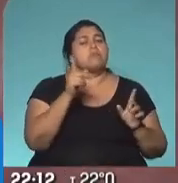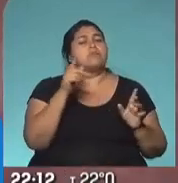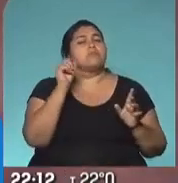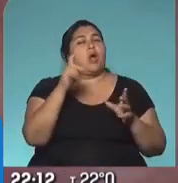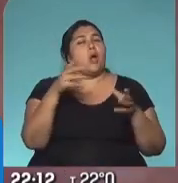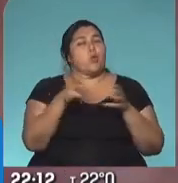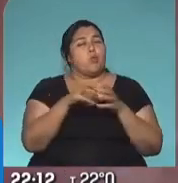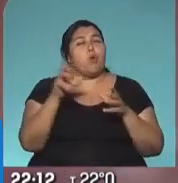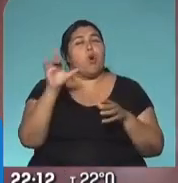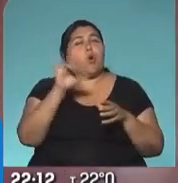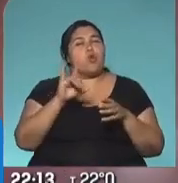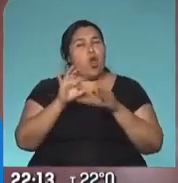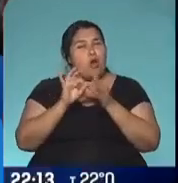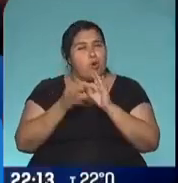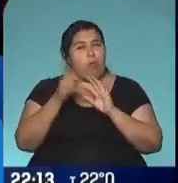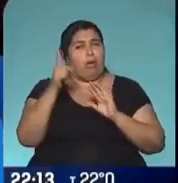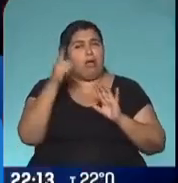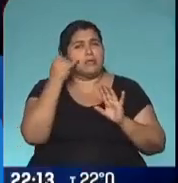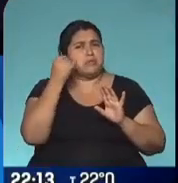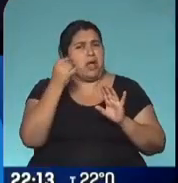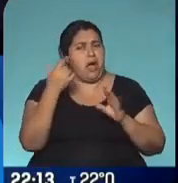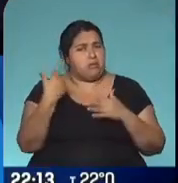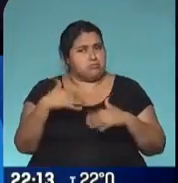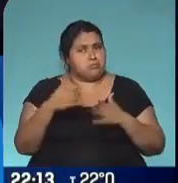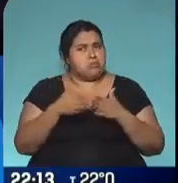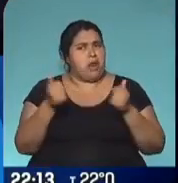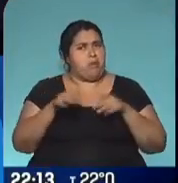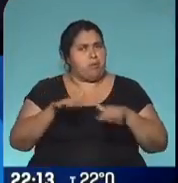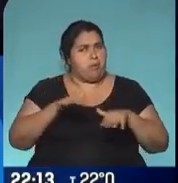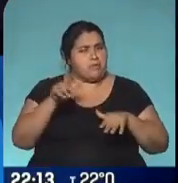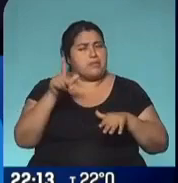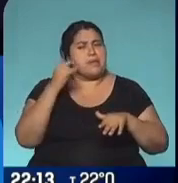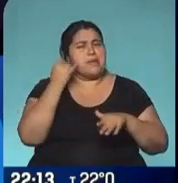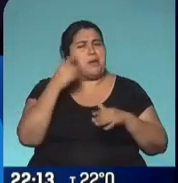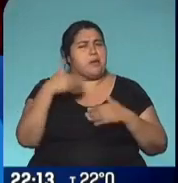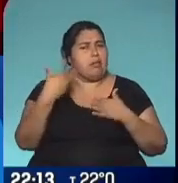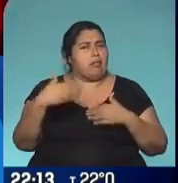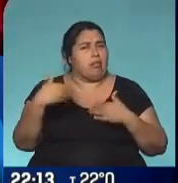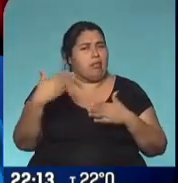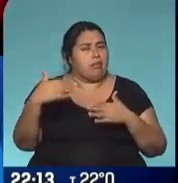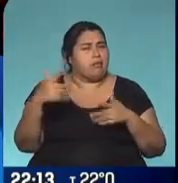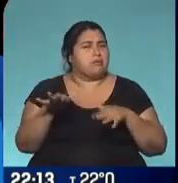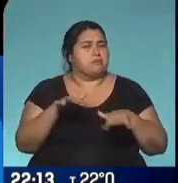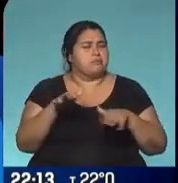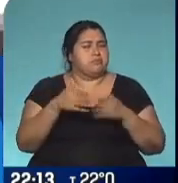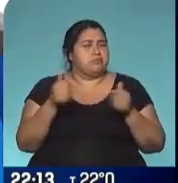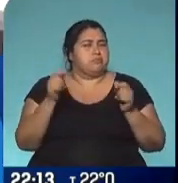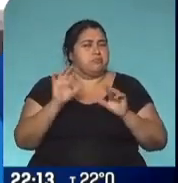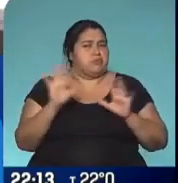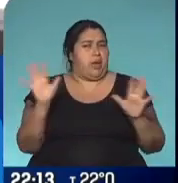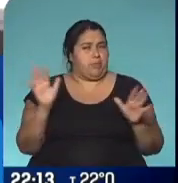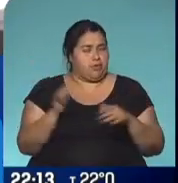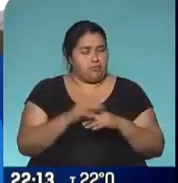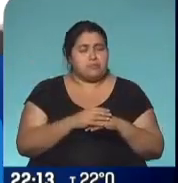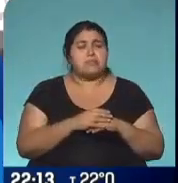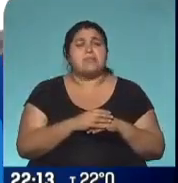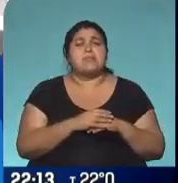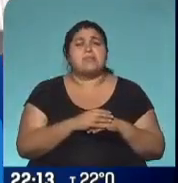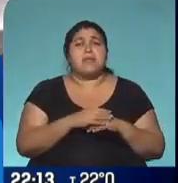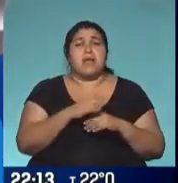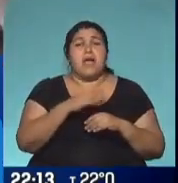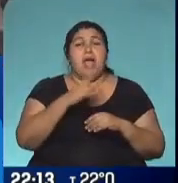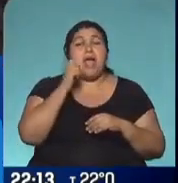porque acelera un proceso que se estaba demorando al gusto de Bruselas demasiado. Para Gran